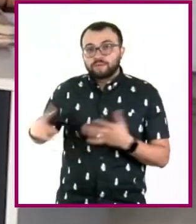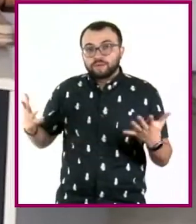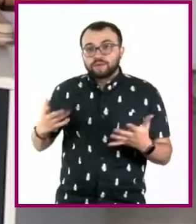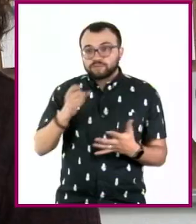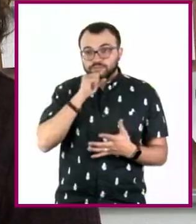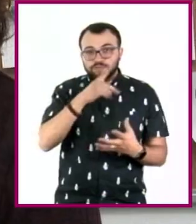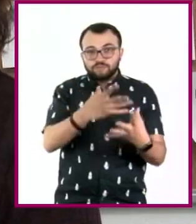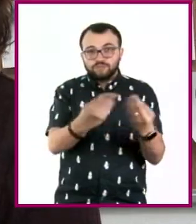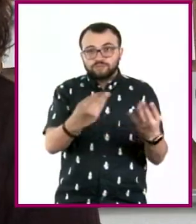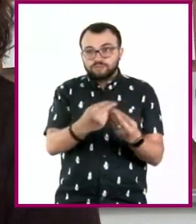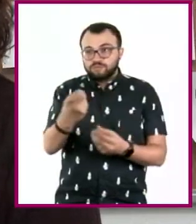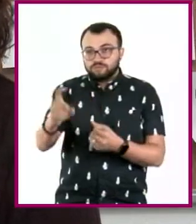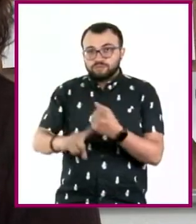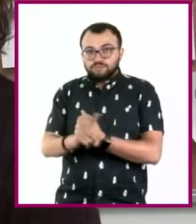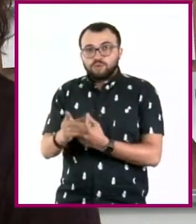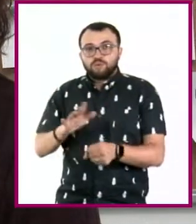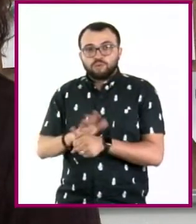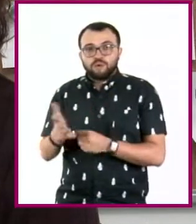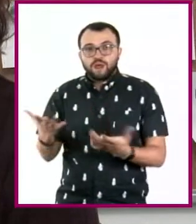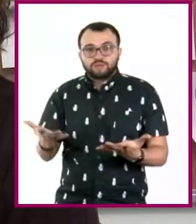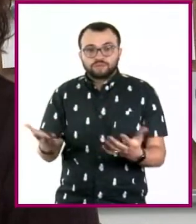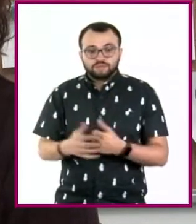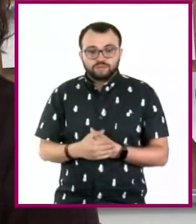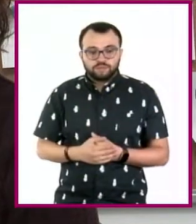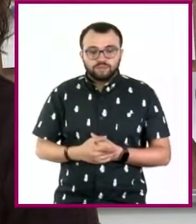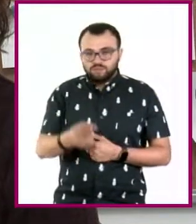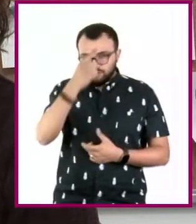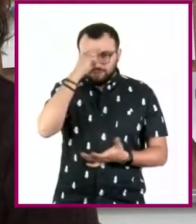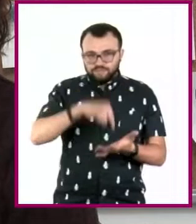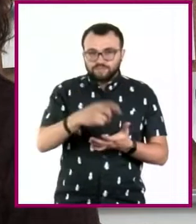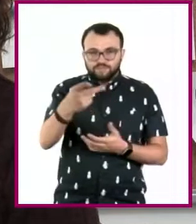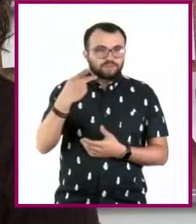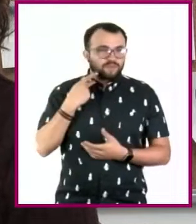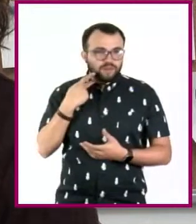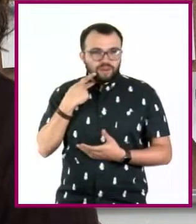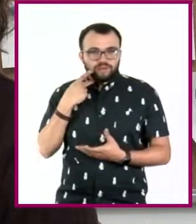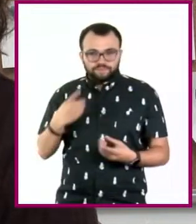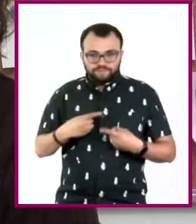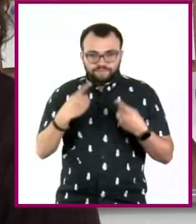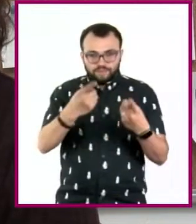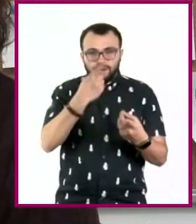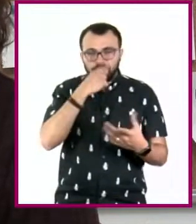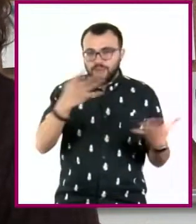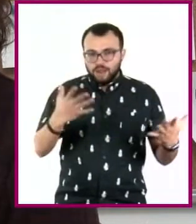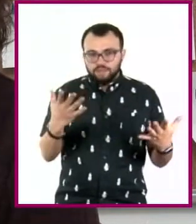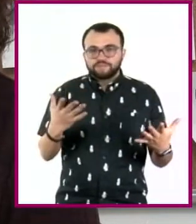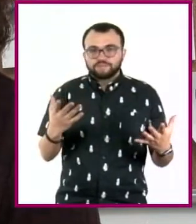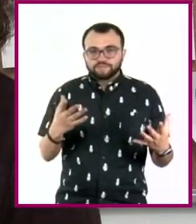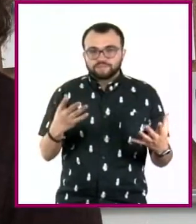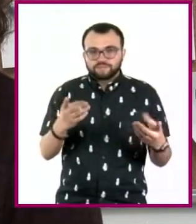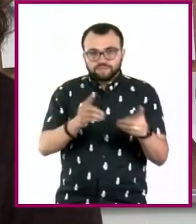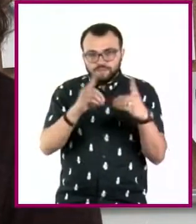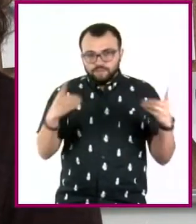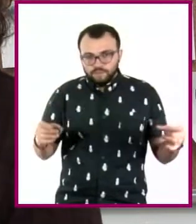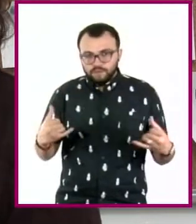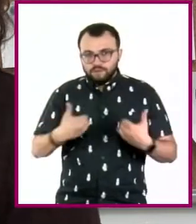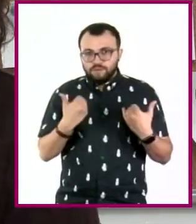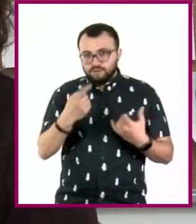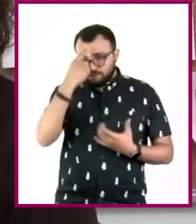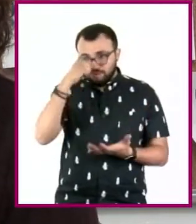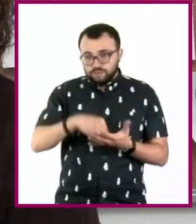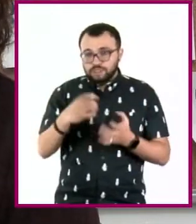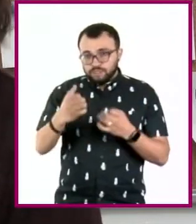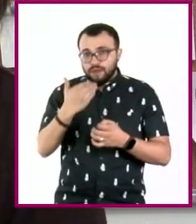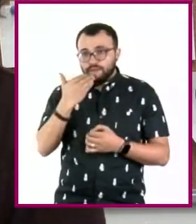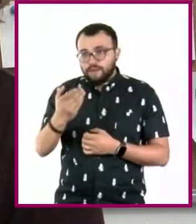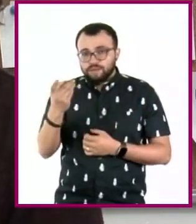esos problemas. ¿Considera que las políticas destinadas a favorecer el desarrollo de la juventud están siendo las apropiadas?